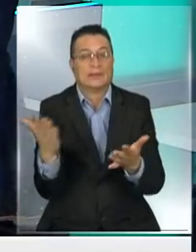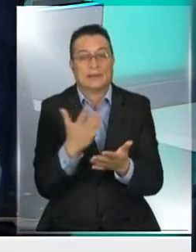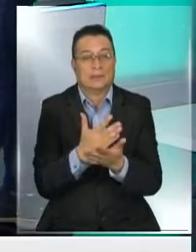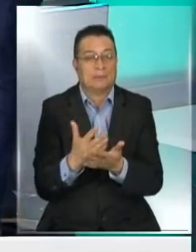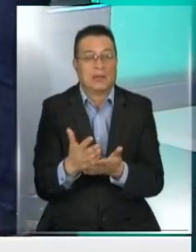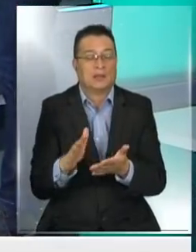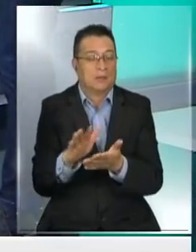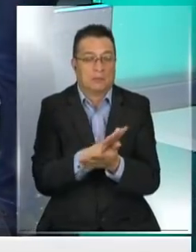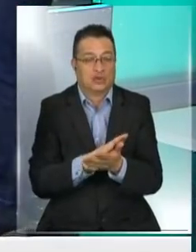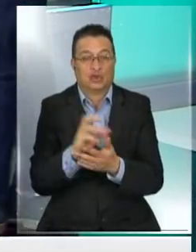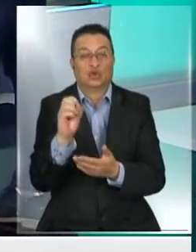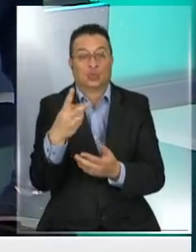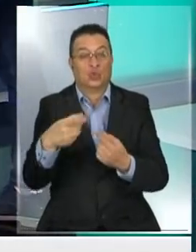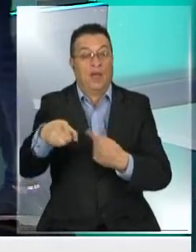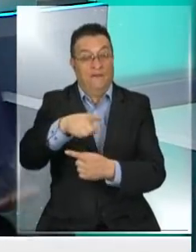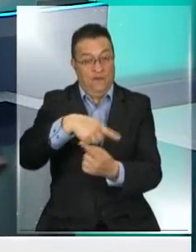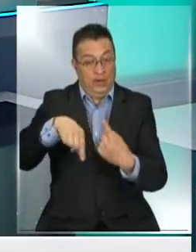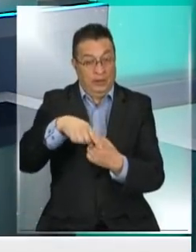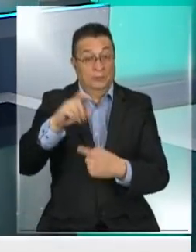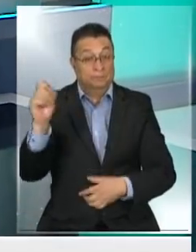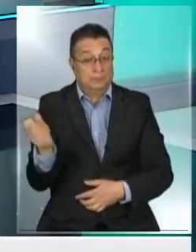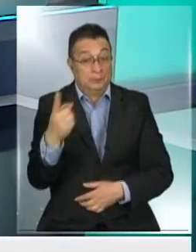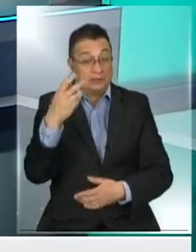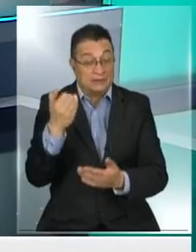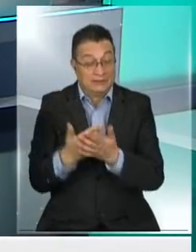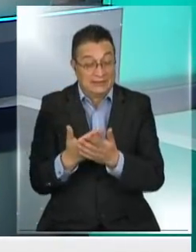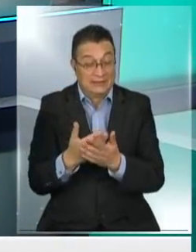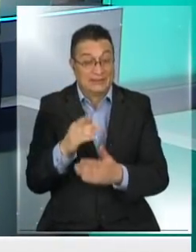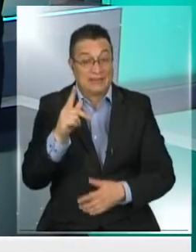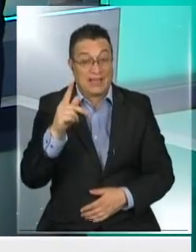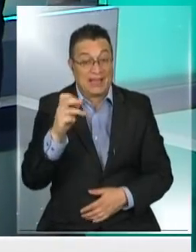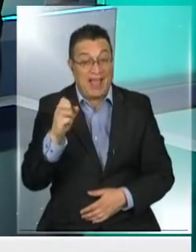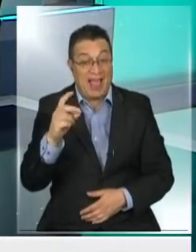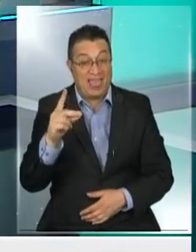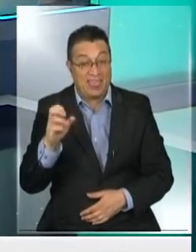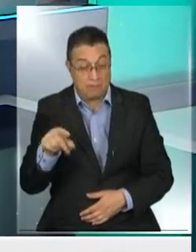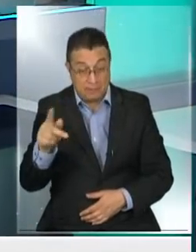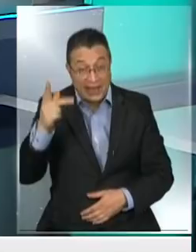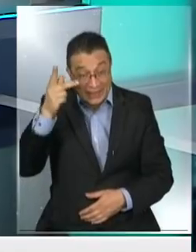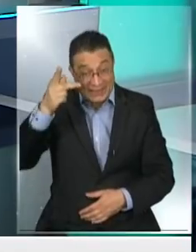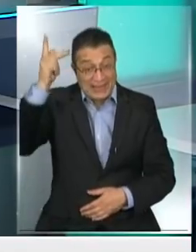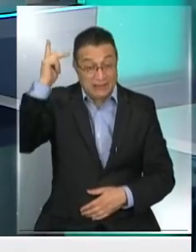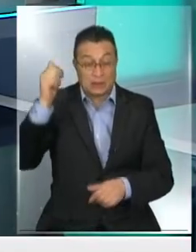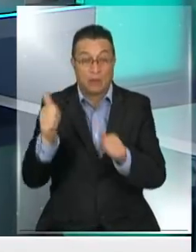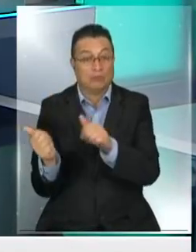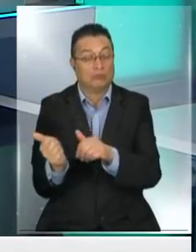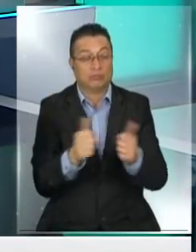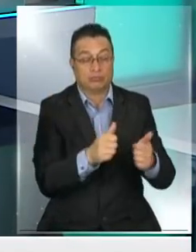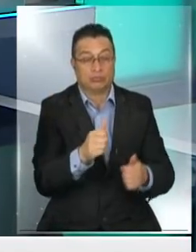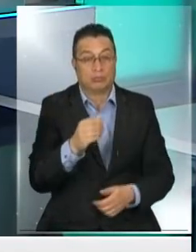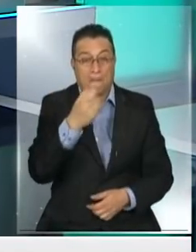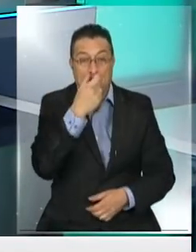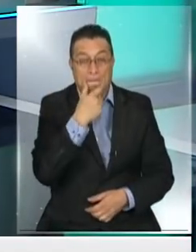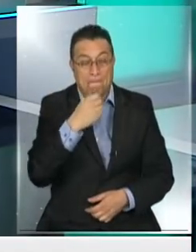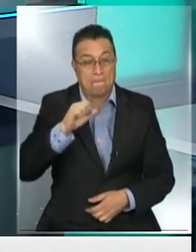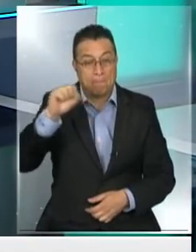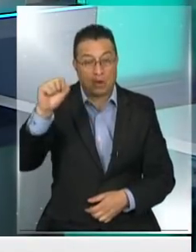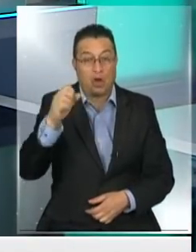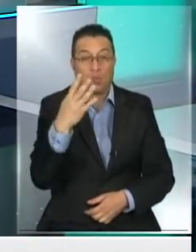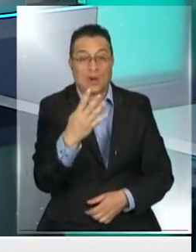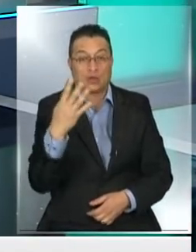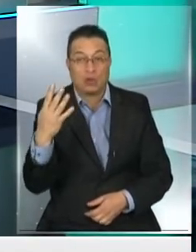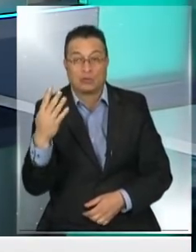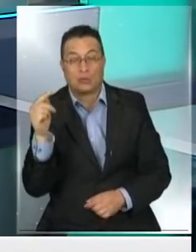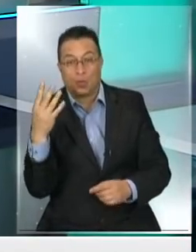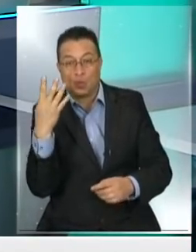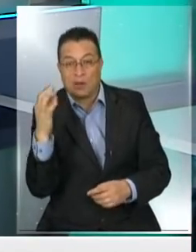por ejemplo, de segunda vuelta. Y por primera vez en la encuesta CADEM, José Antonio Kast le gana a Gabriel Boric, 44 contra